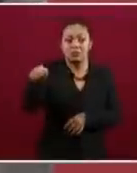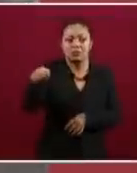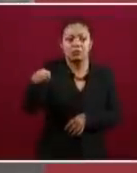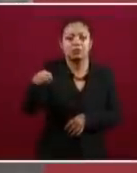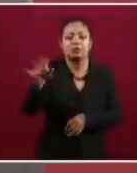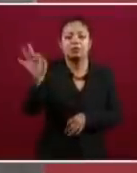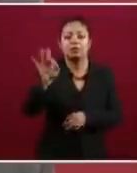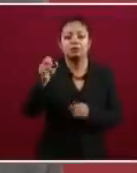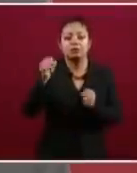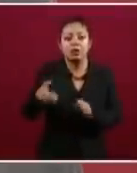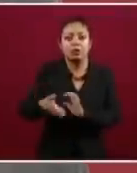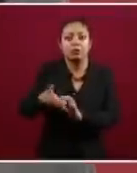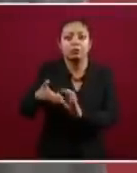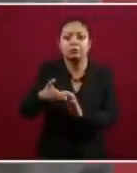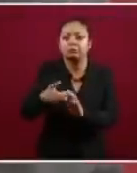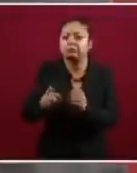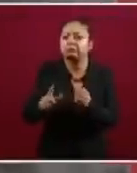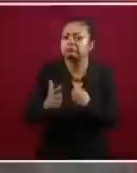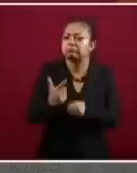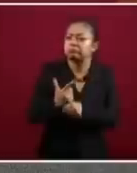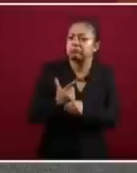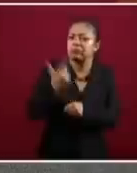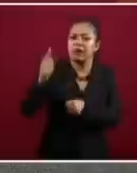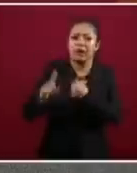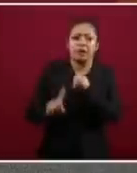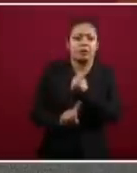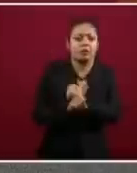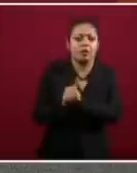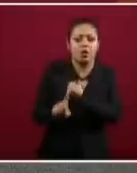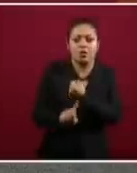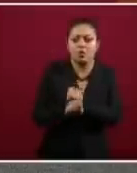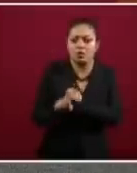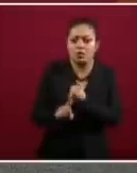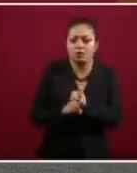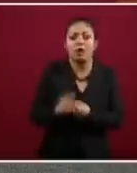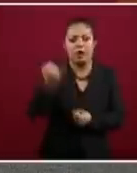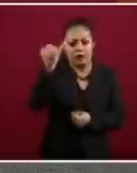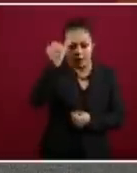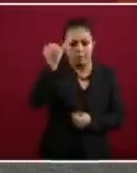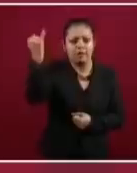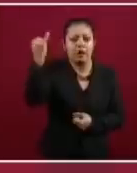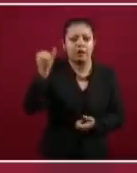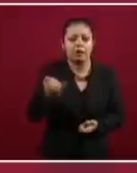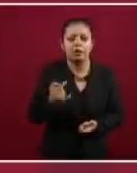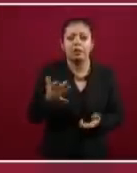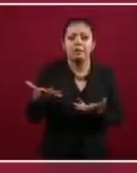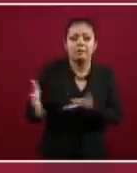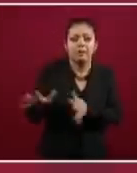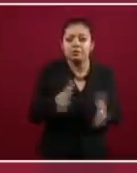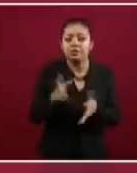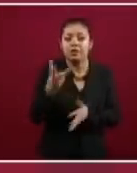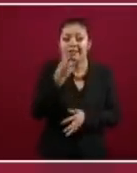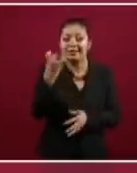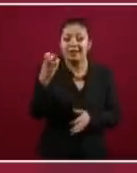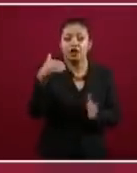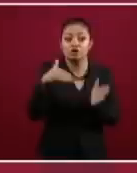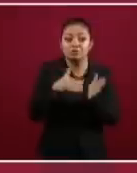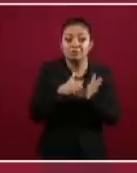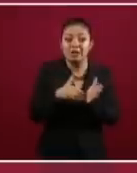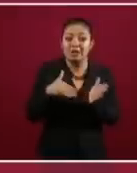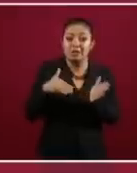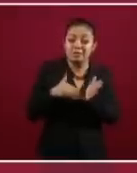problema gravísimo. Imagínense estaban estimando 300 mil